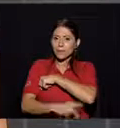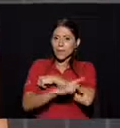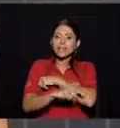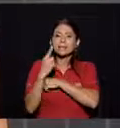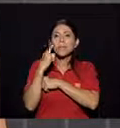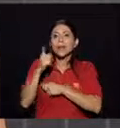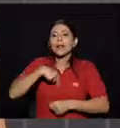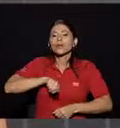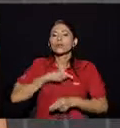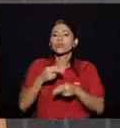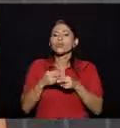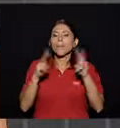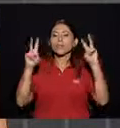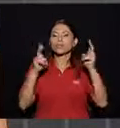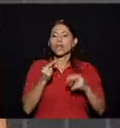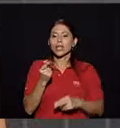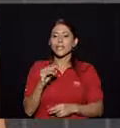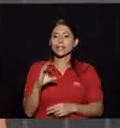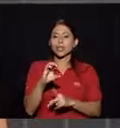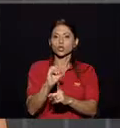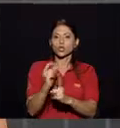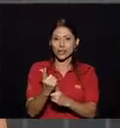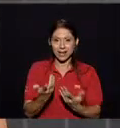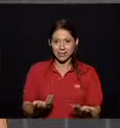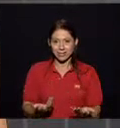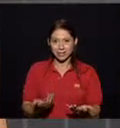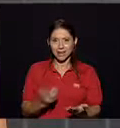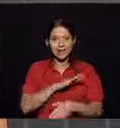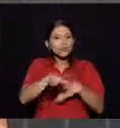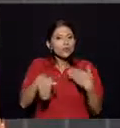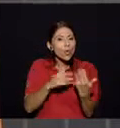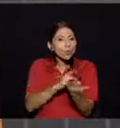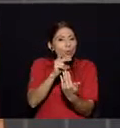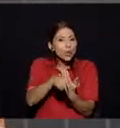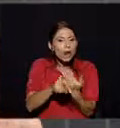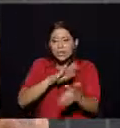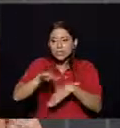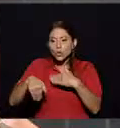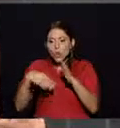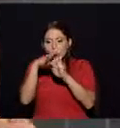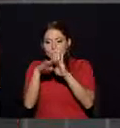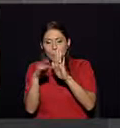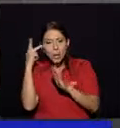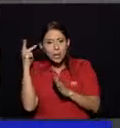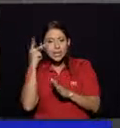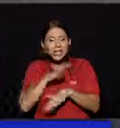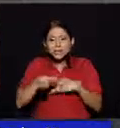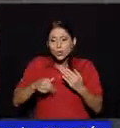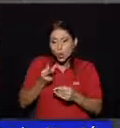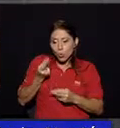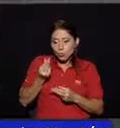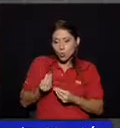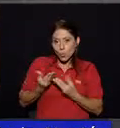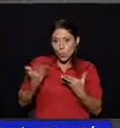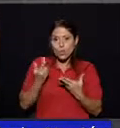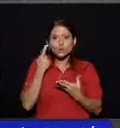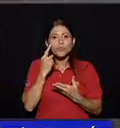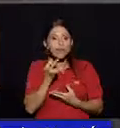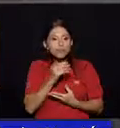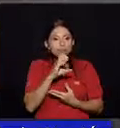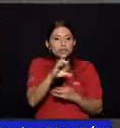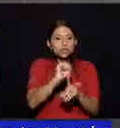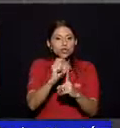hecho el país por sostener lo que nosotros llamamos la inversión social, que son los programas o todas las políticas, todos los recursos públicos